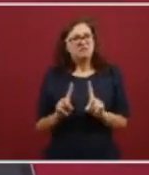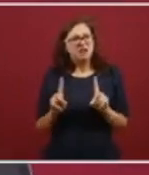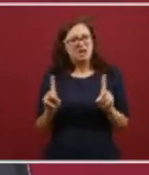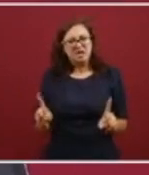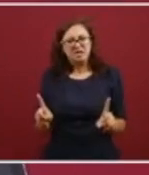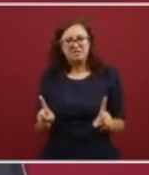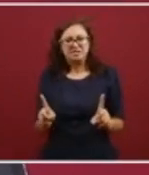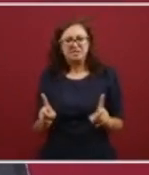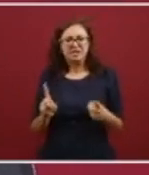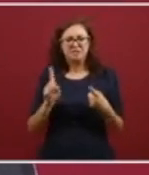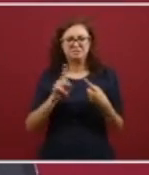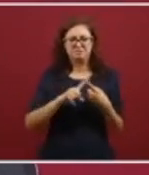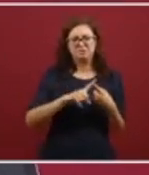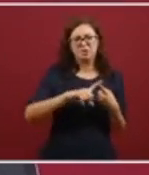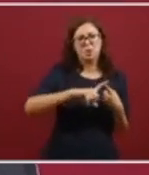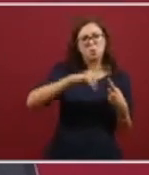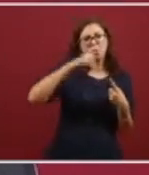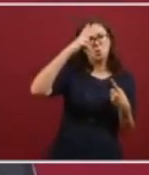entre Porfirio Díaz y Madero,